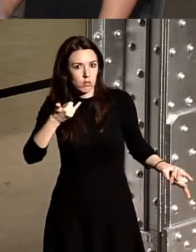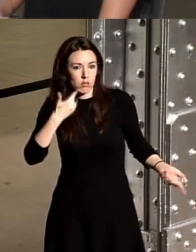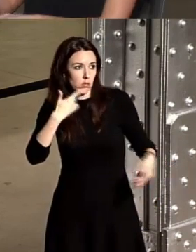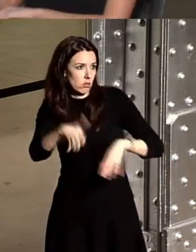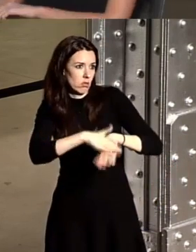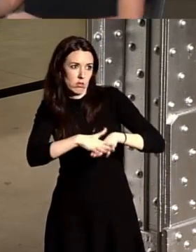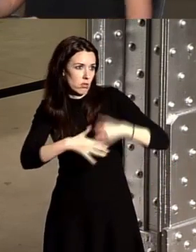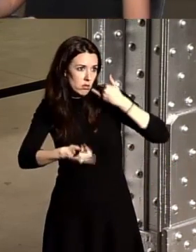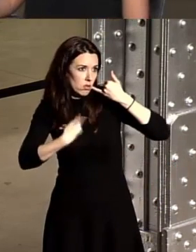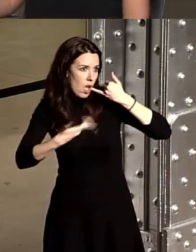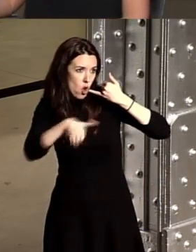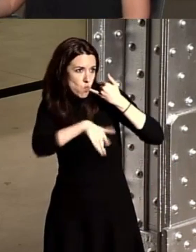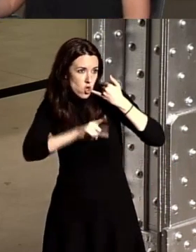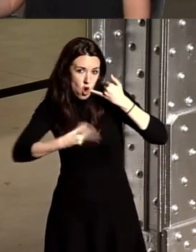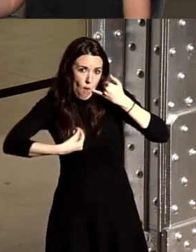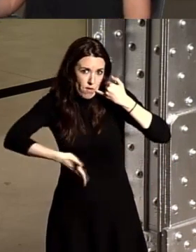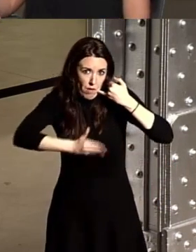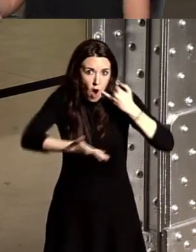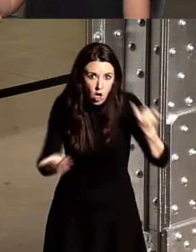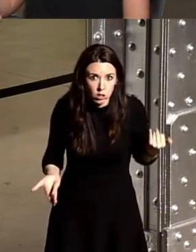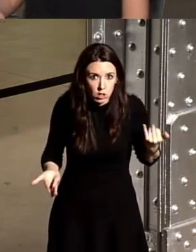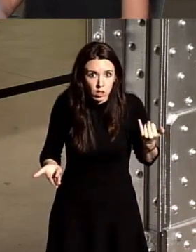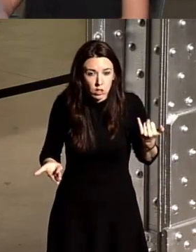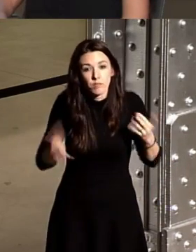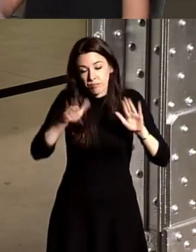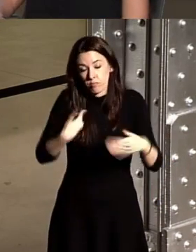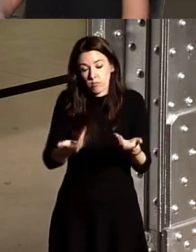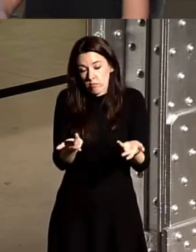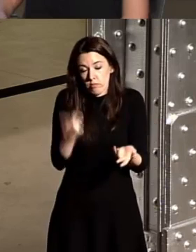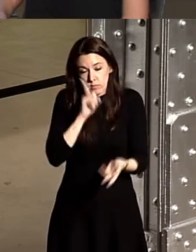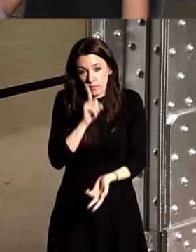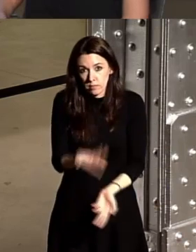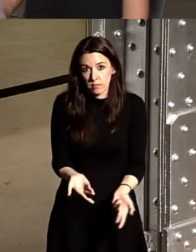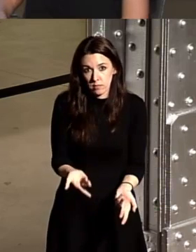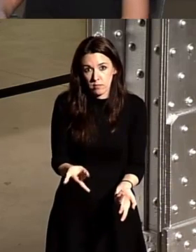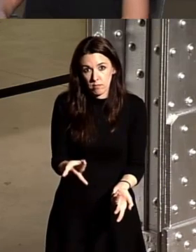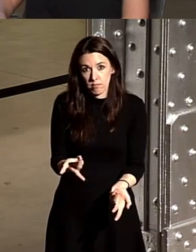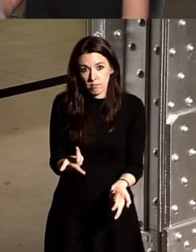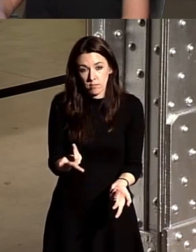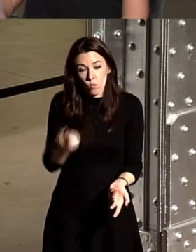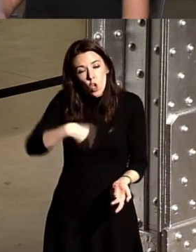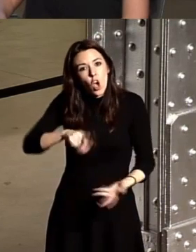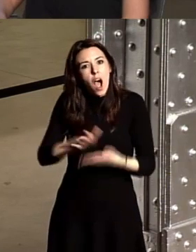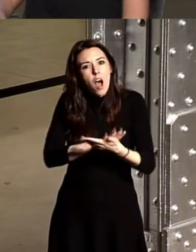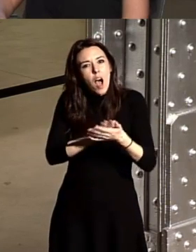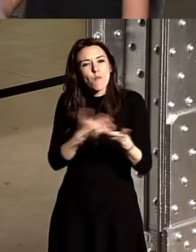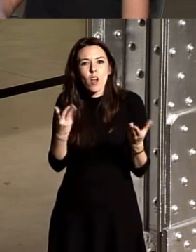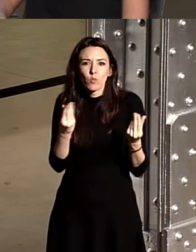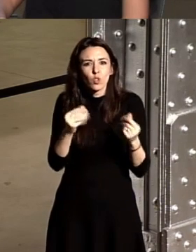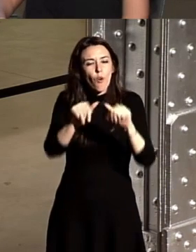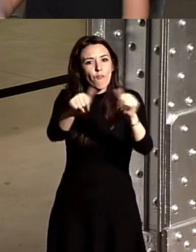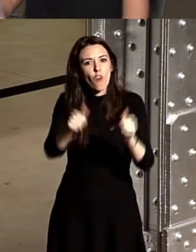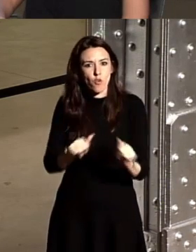Leguineche confirmó que no se había muerto, pues él ya desmintió. O sea, nosotros, aquí se habla mucho de los